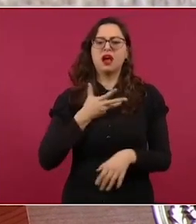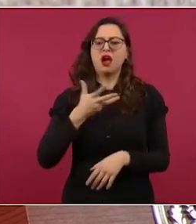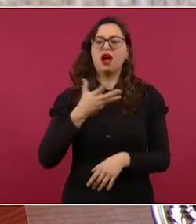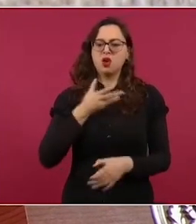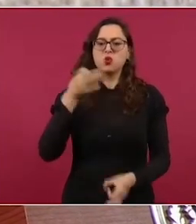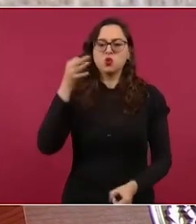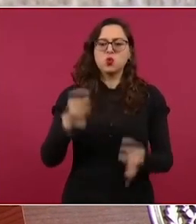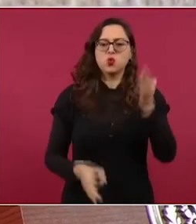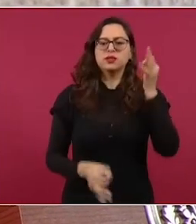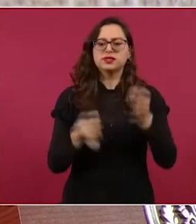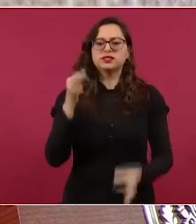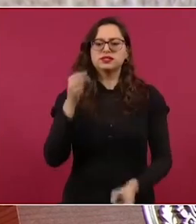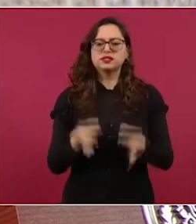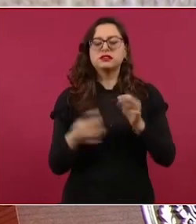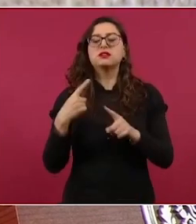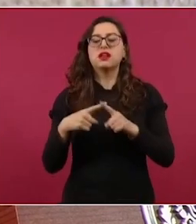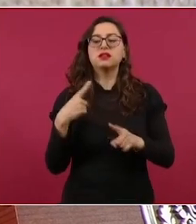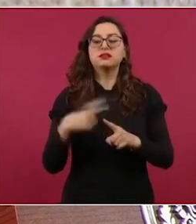popular.